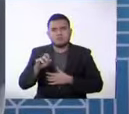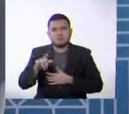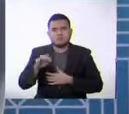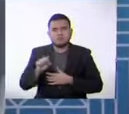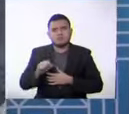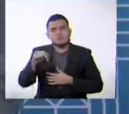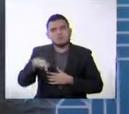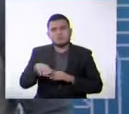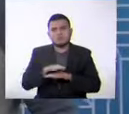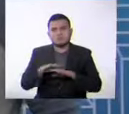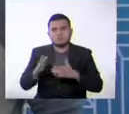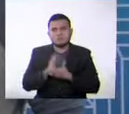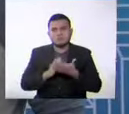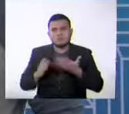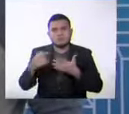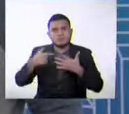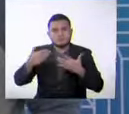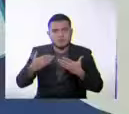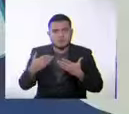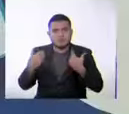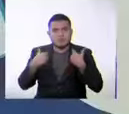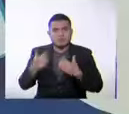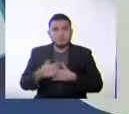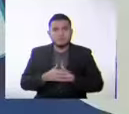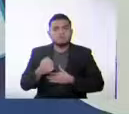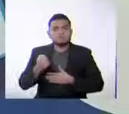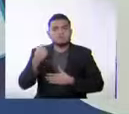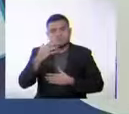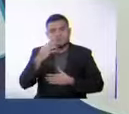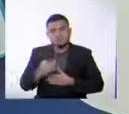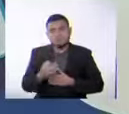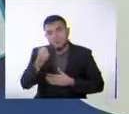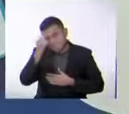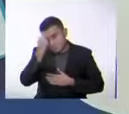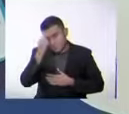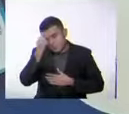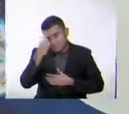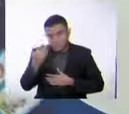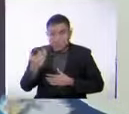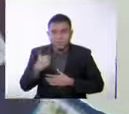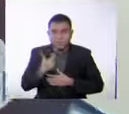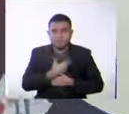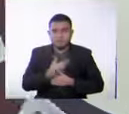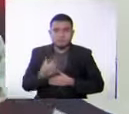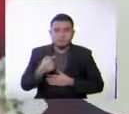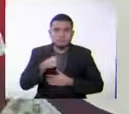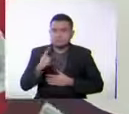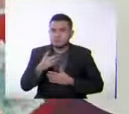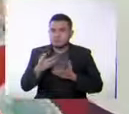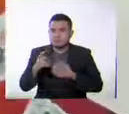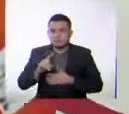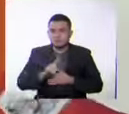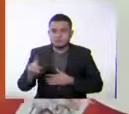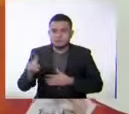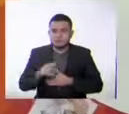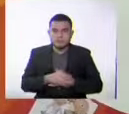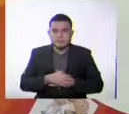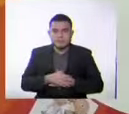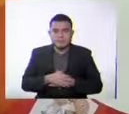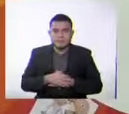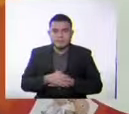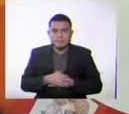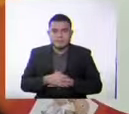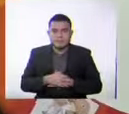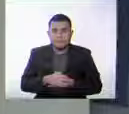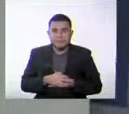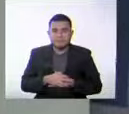esta última parte sobre los deberes que tenemos. Es importante conocer, acá no me quiero ir sin antes señalar esta figurita, y es que